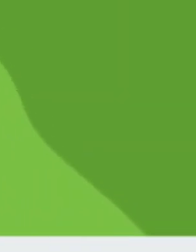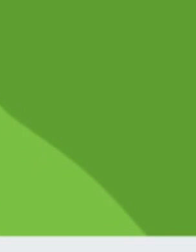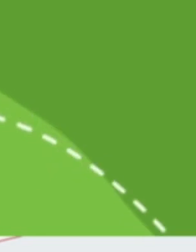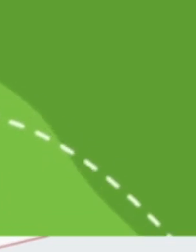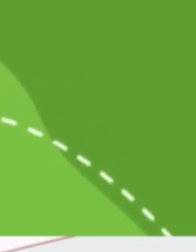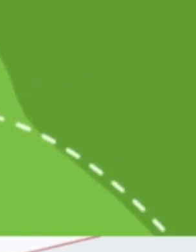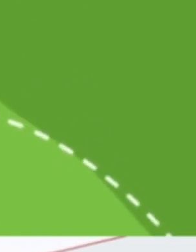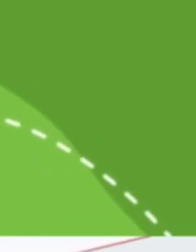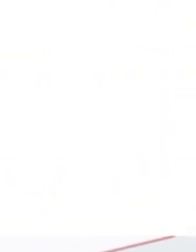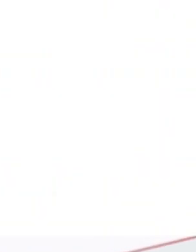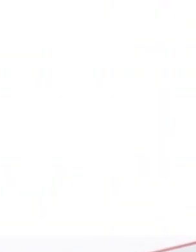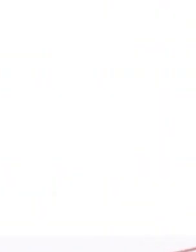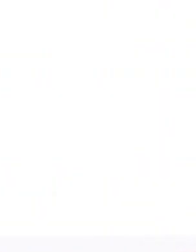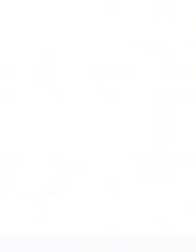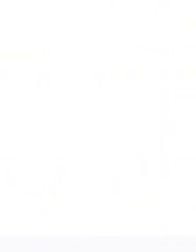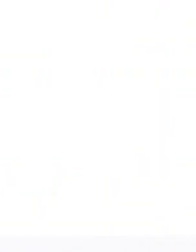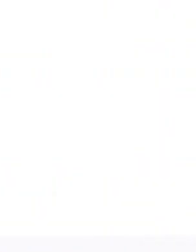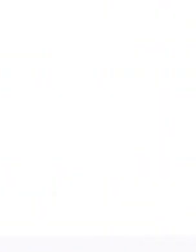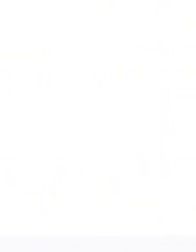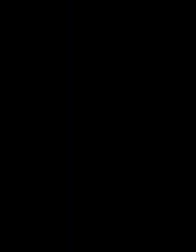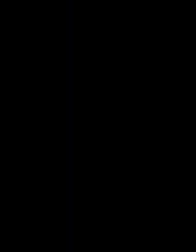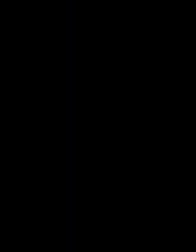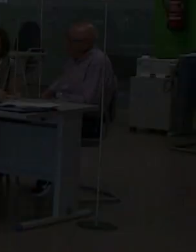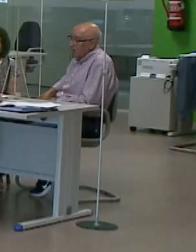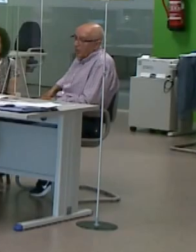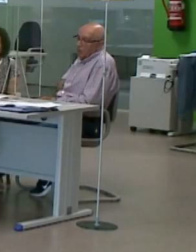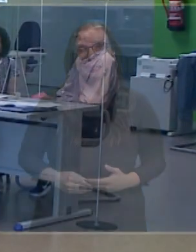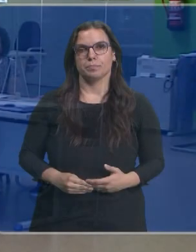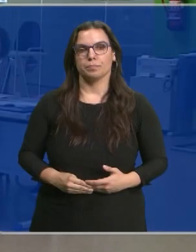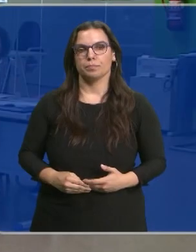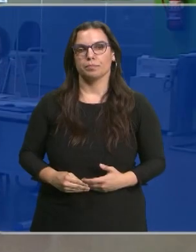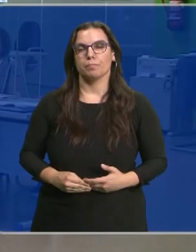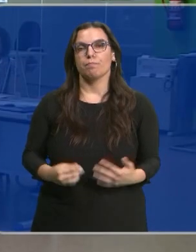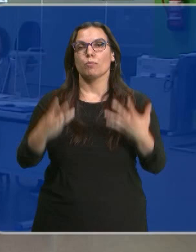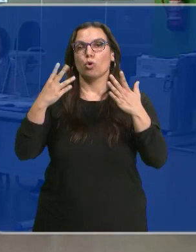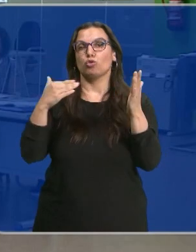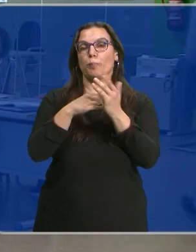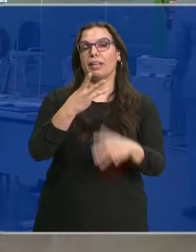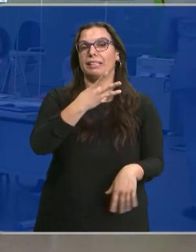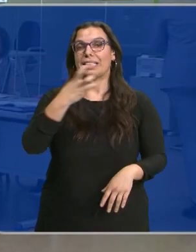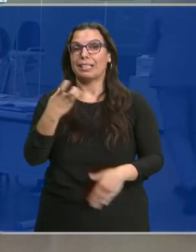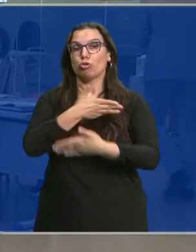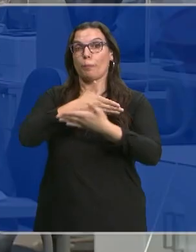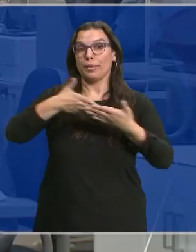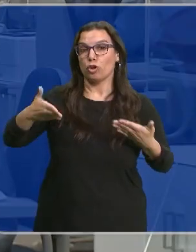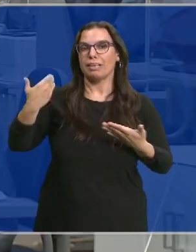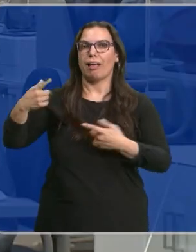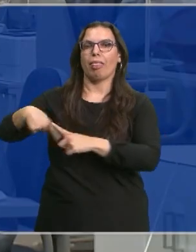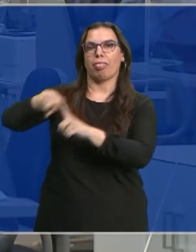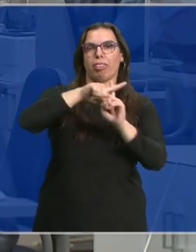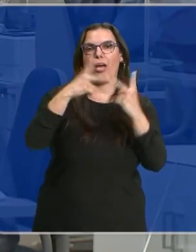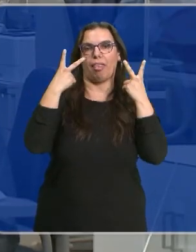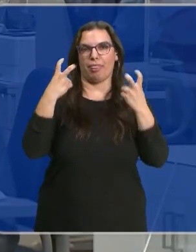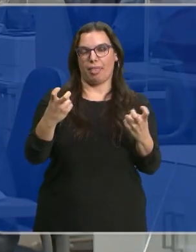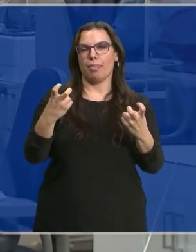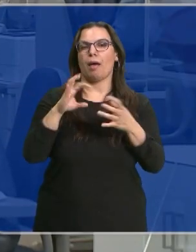y te acompaña de dónde vayas Unicaja Banco. 8.300 millones ha devuelto ya